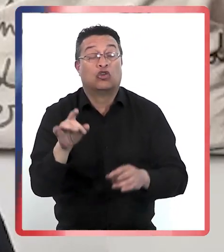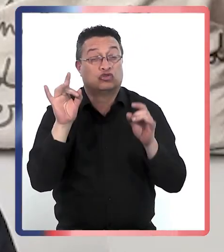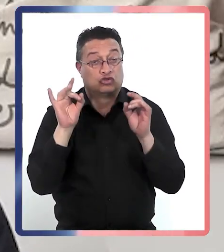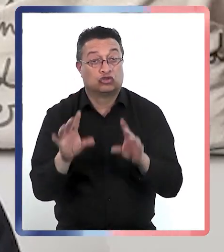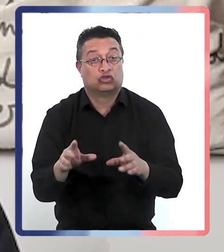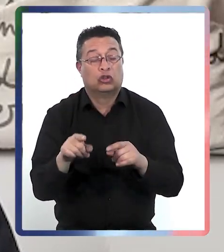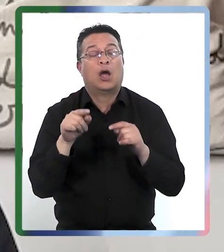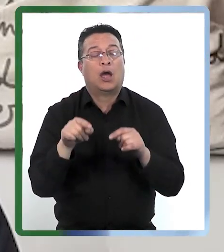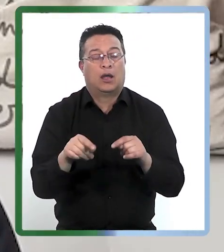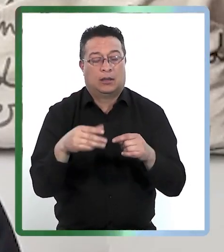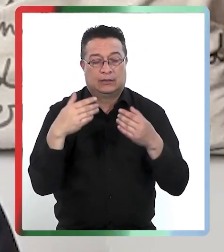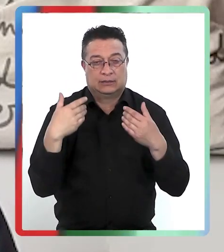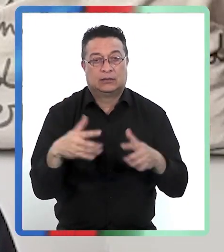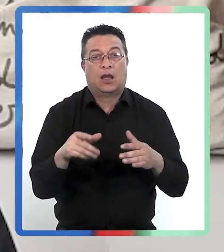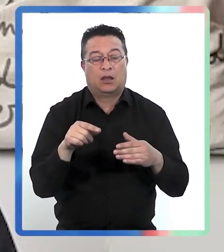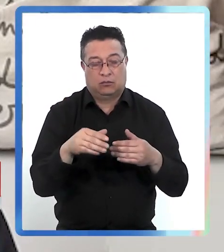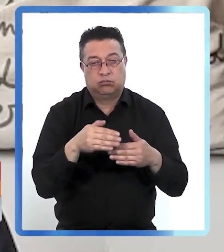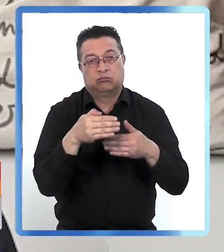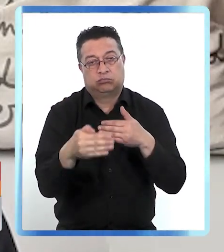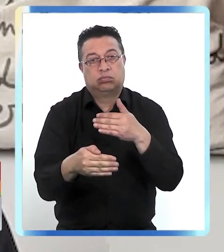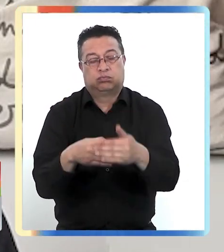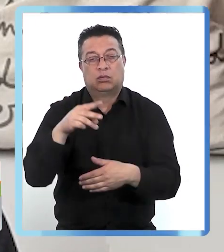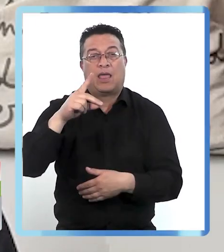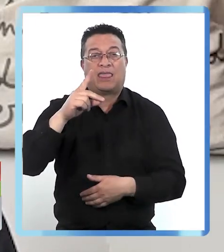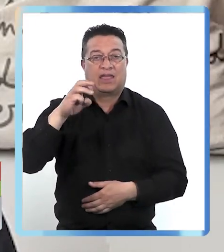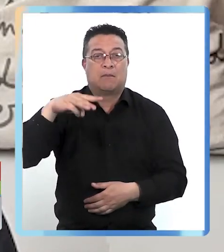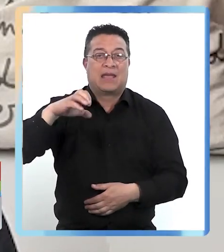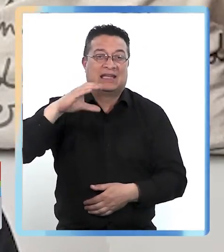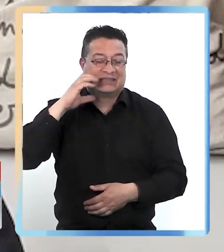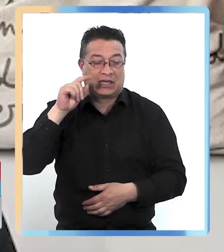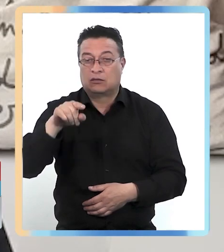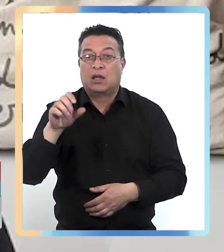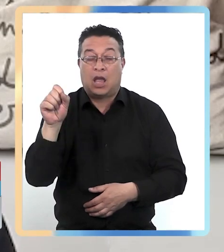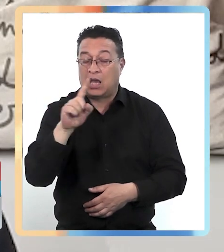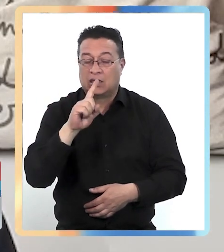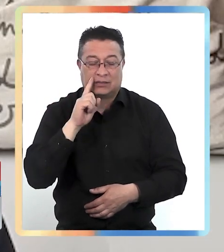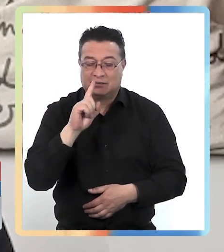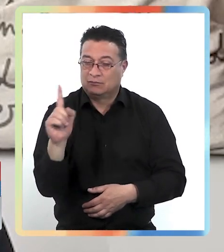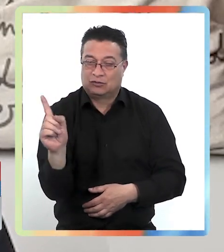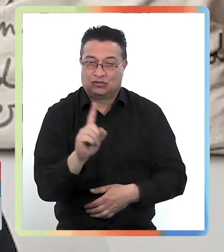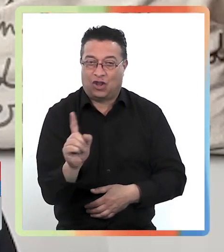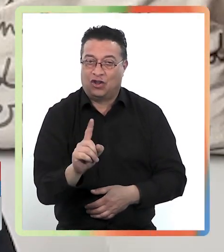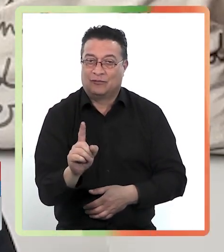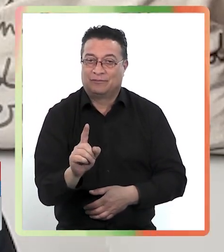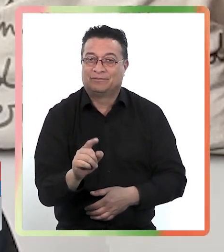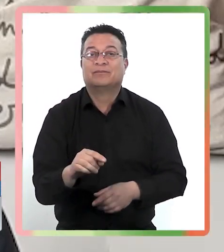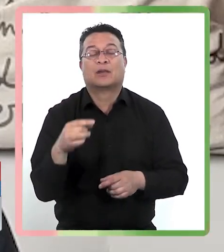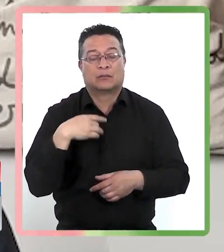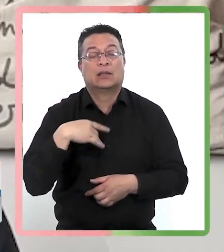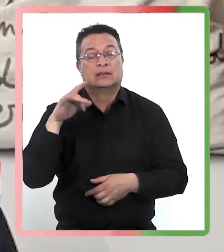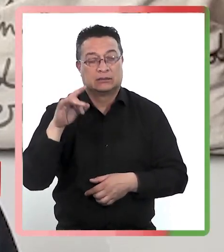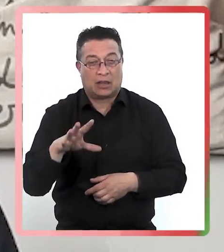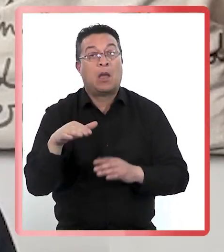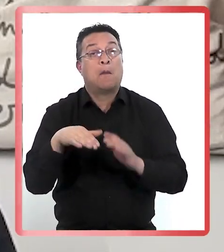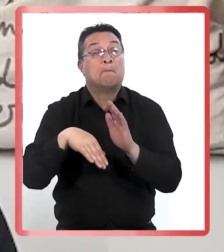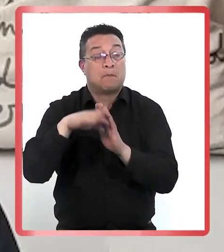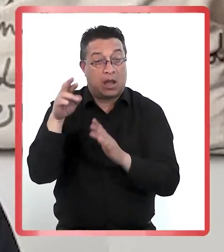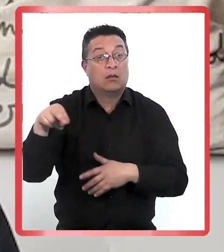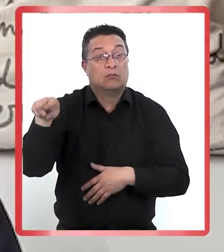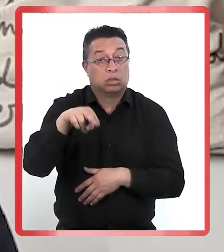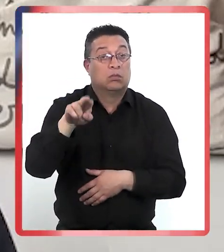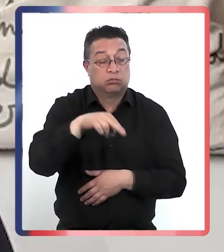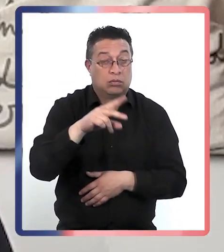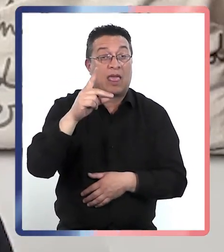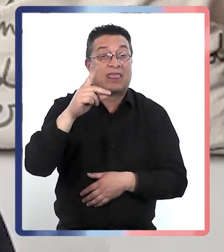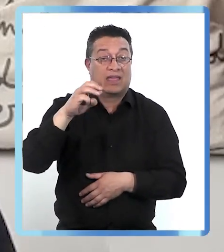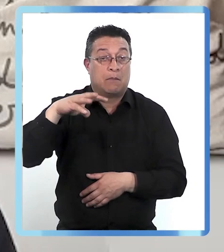hecho de serlo, iban a llegar a una etapa de demencia. Y eso no es así, ¿ya? Nosotros sabemos que a pesar de que es más